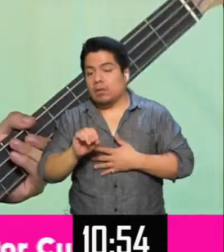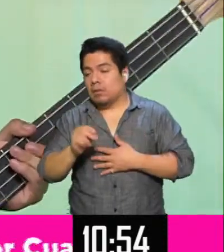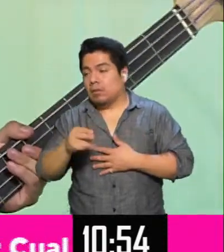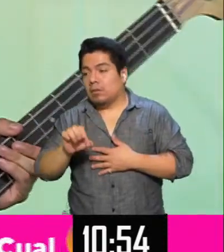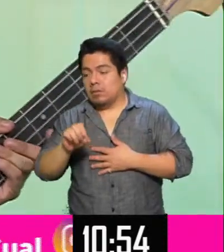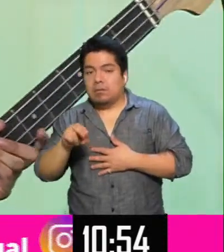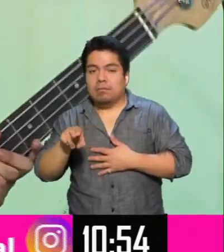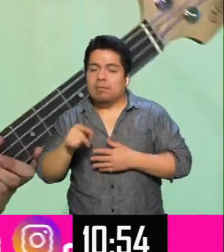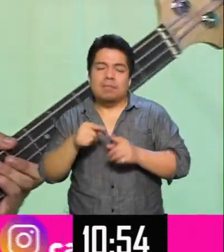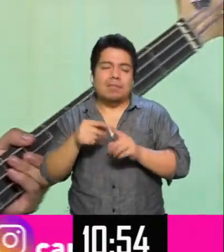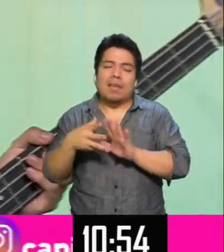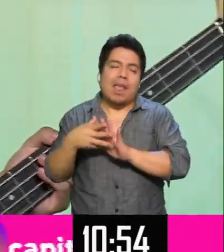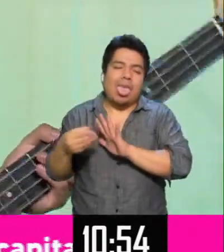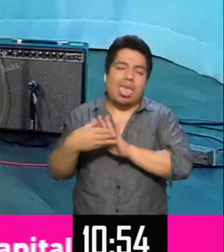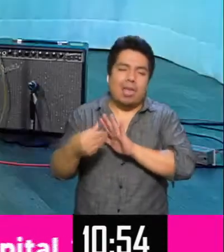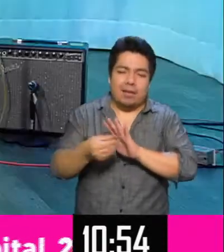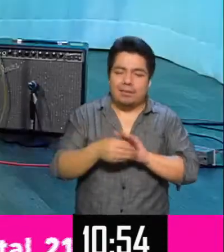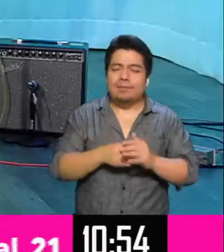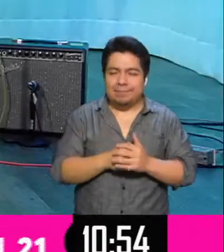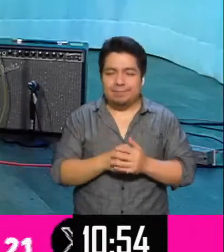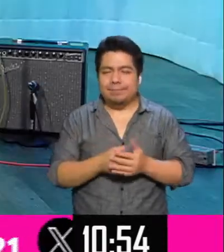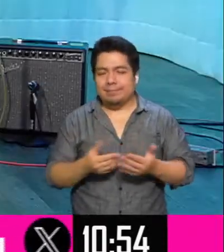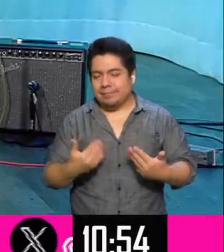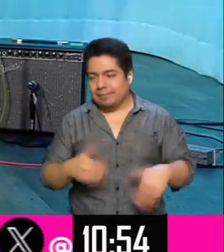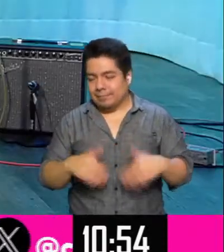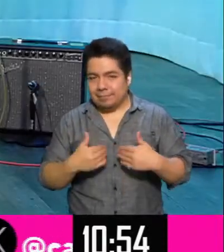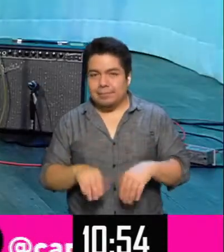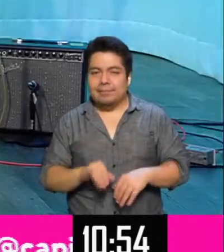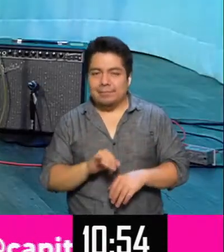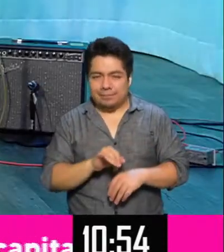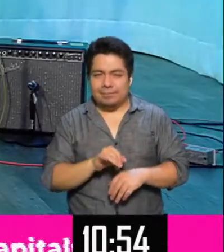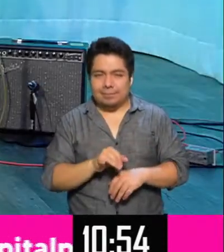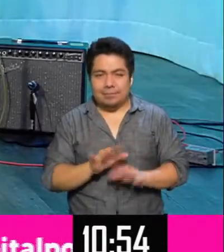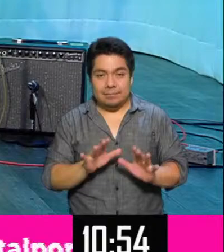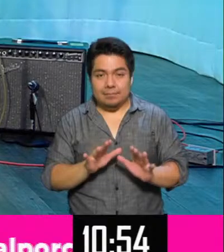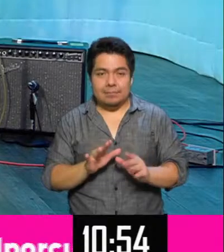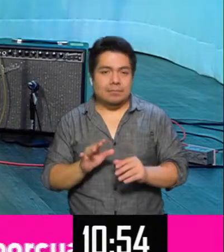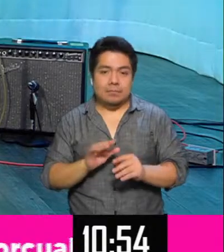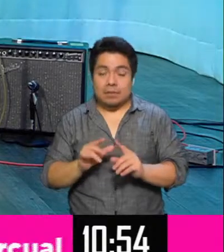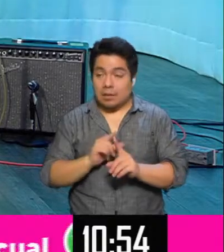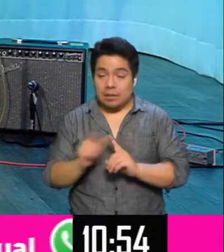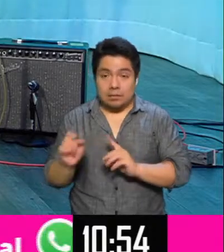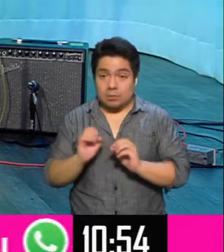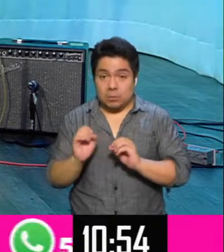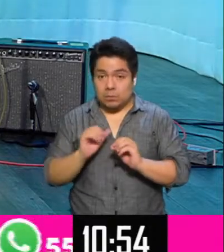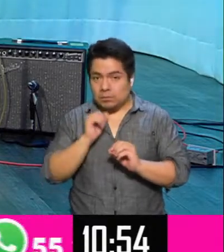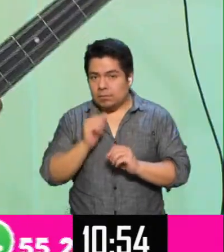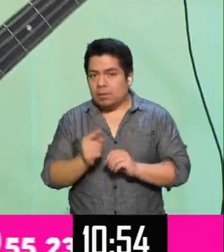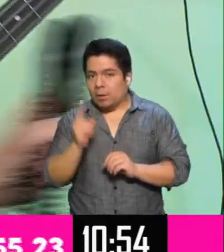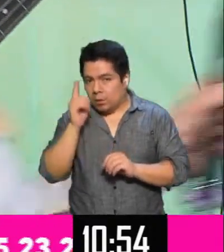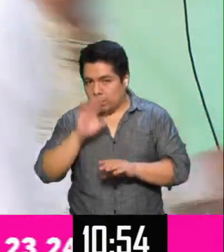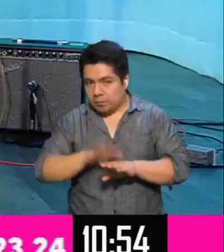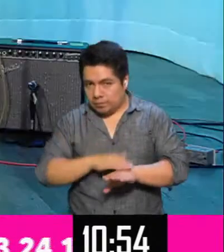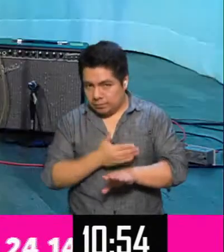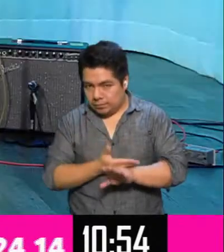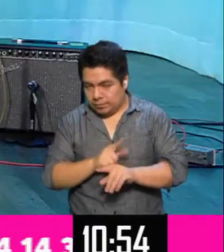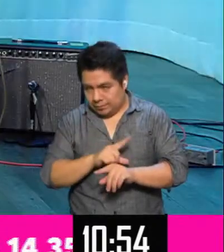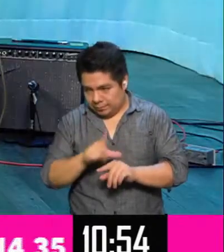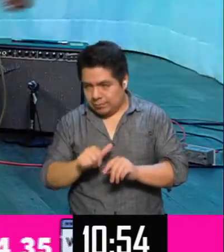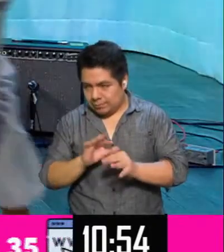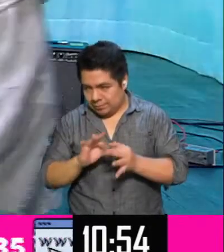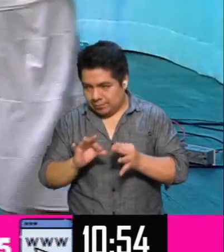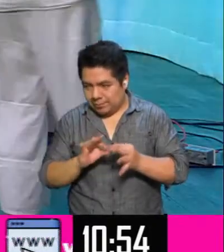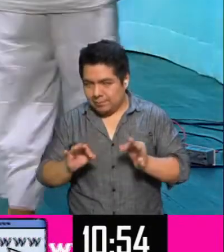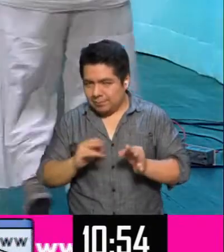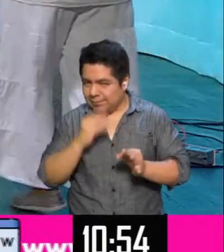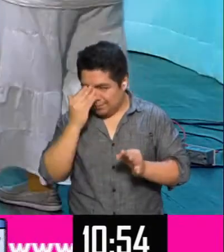los contagió. sí. Con este bailaron, bueno, en fin. No se le ocurra salir, por favor, nada más con un calcetín, luego les Oiga, explico sí, por qué luego